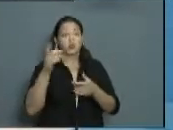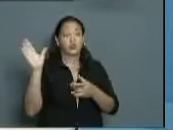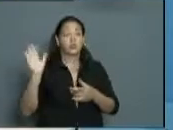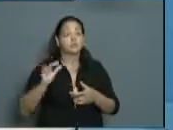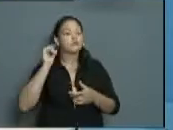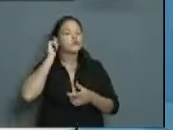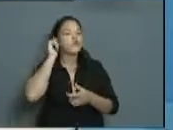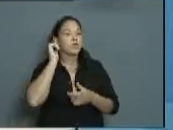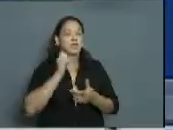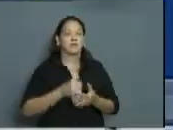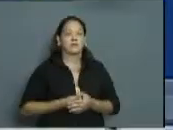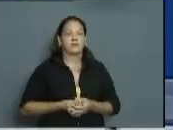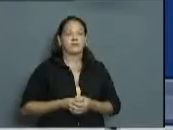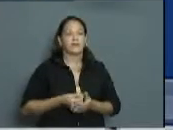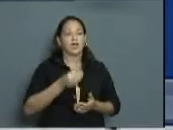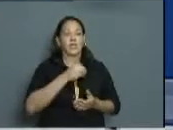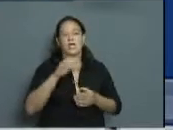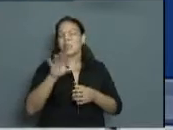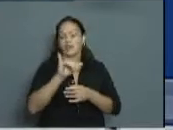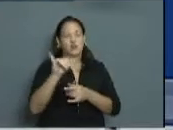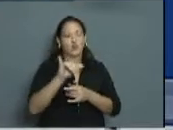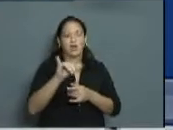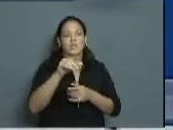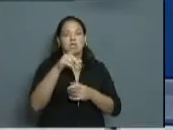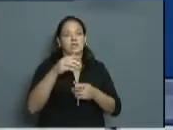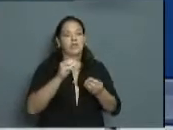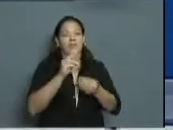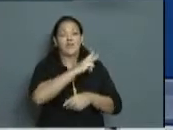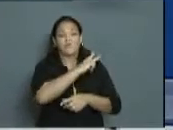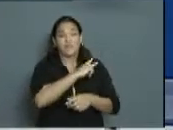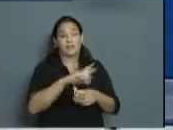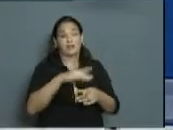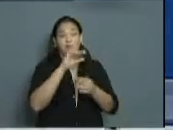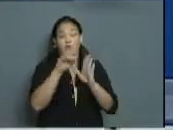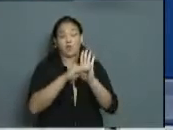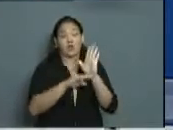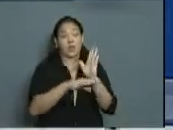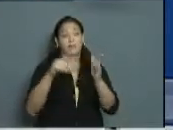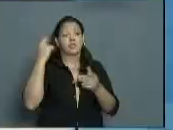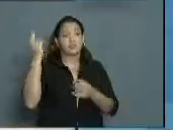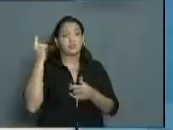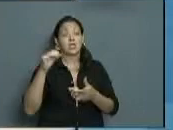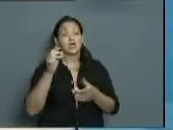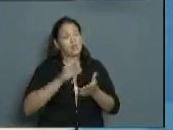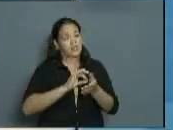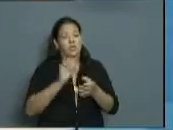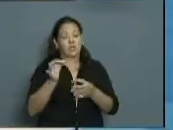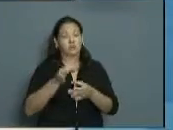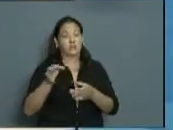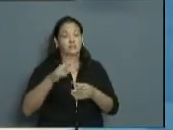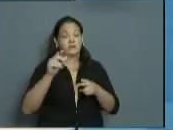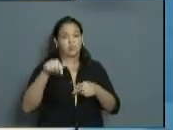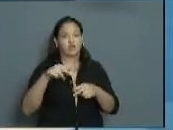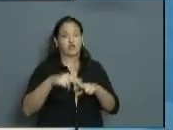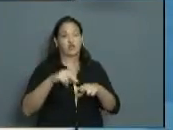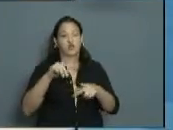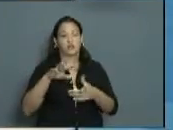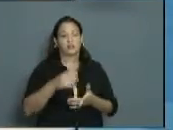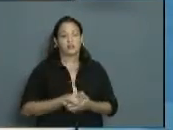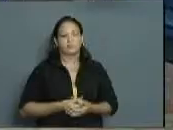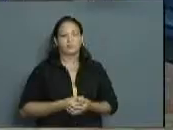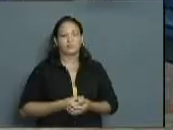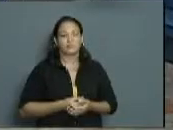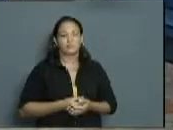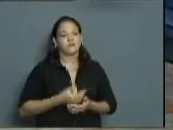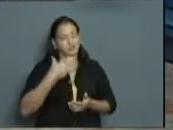Escobar, especialista en MGI, además epidemióloga y jefa del Programa Nacional de Vacunación en el municipio capital. Doctora, buenas tardes nuevamente.